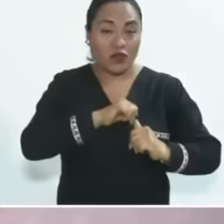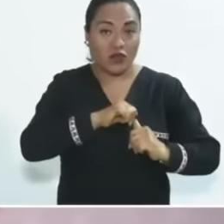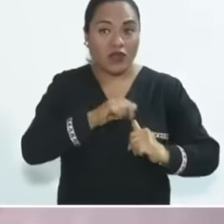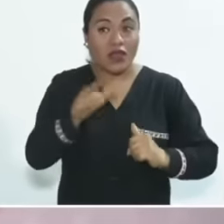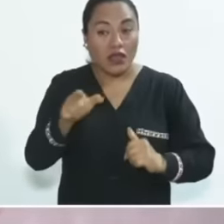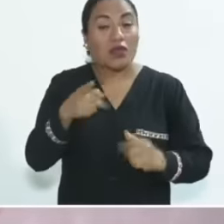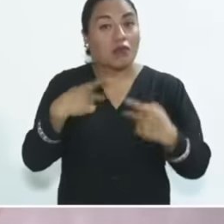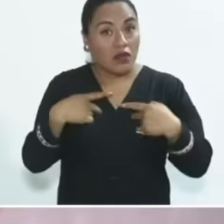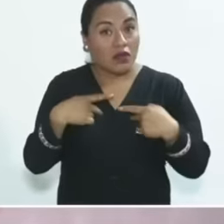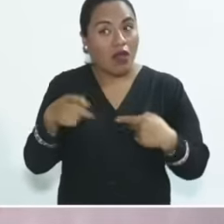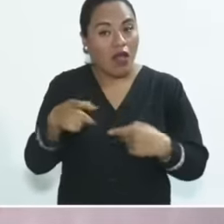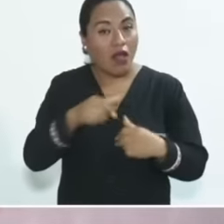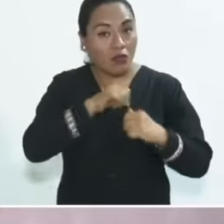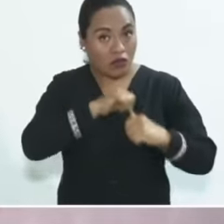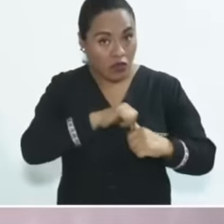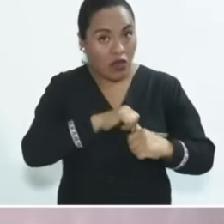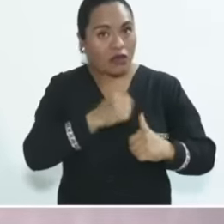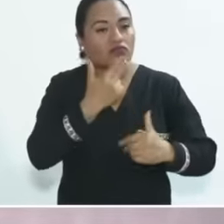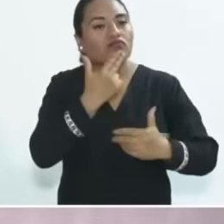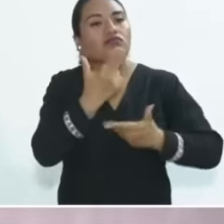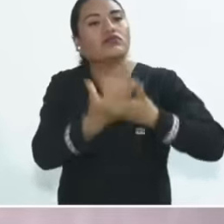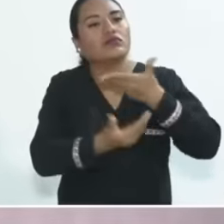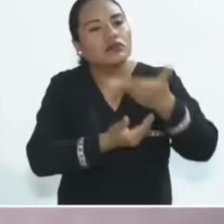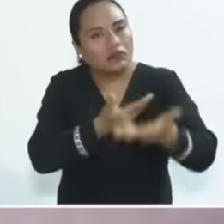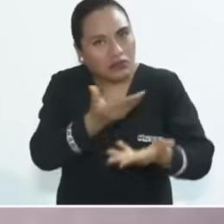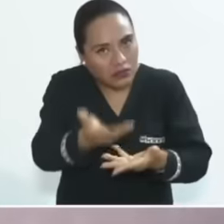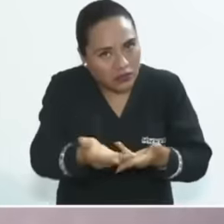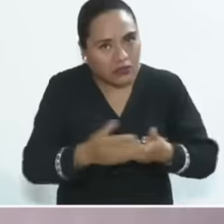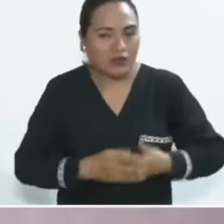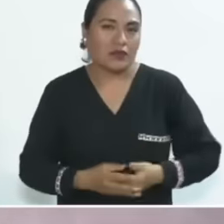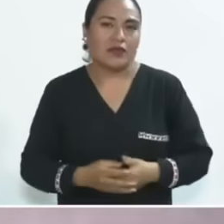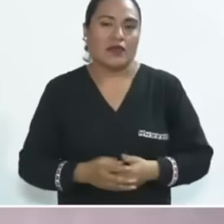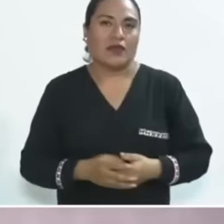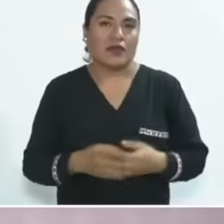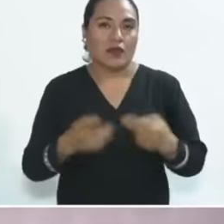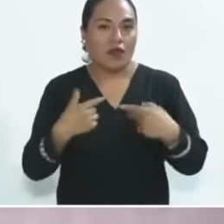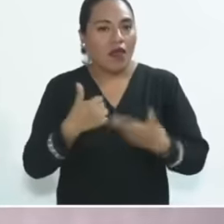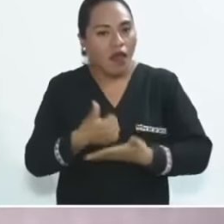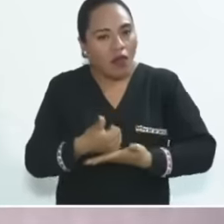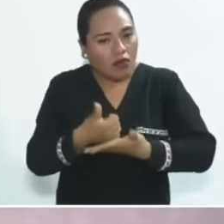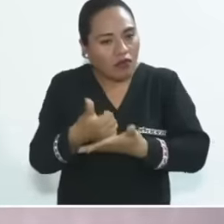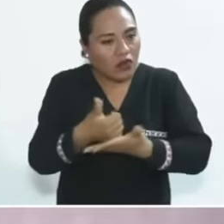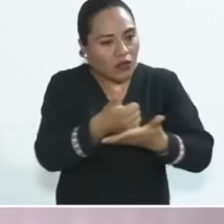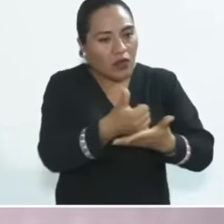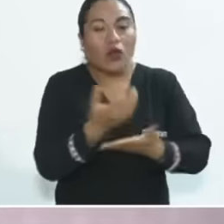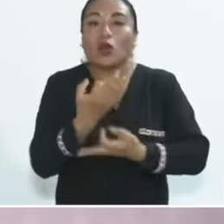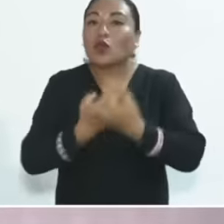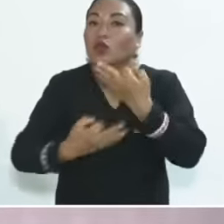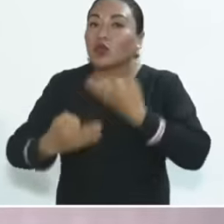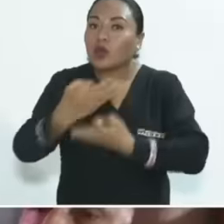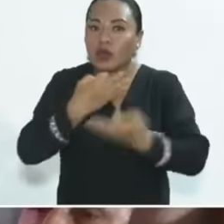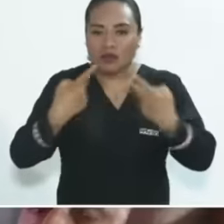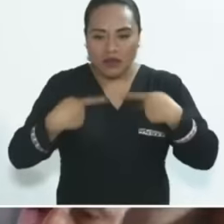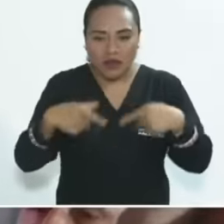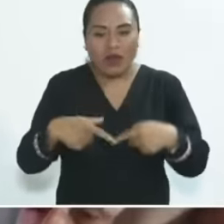servicio. Y todos tienen que dar ese